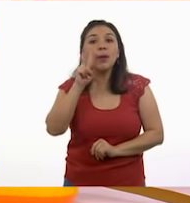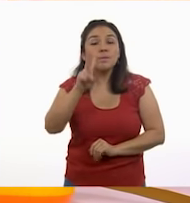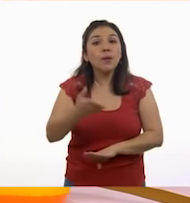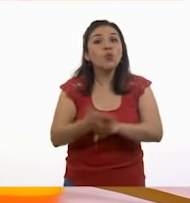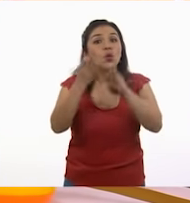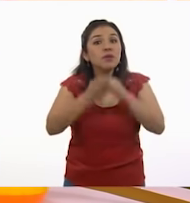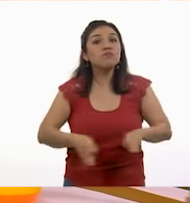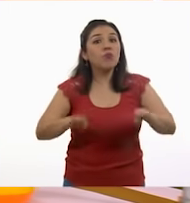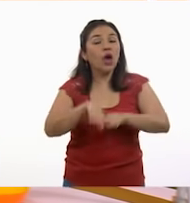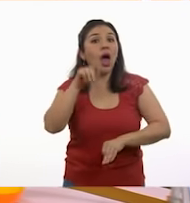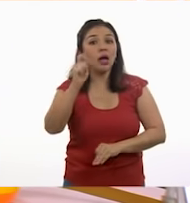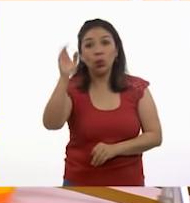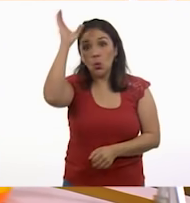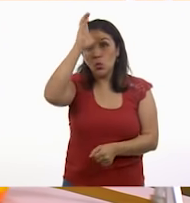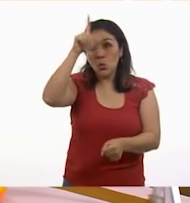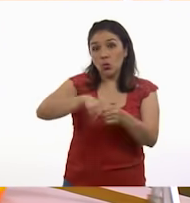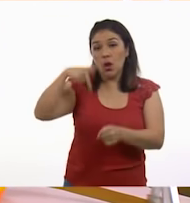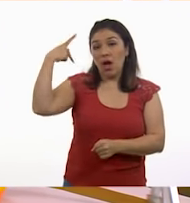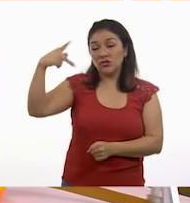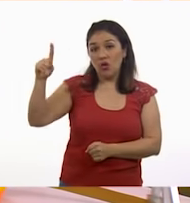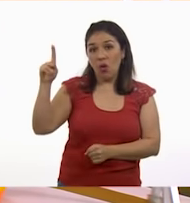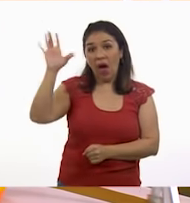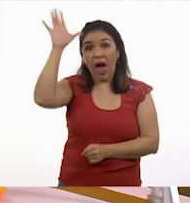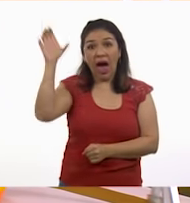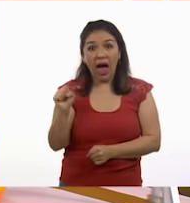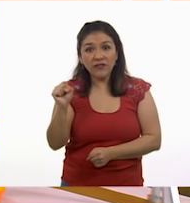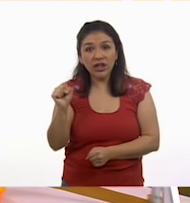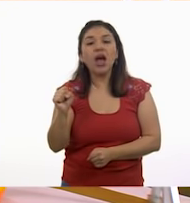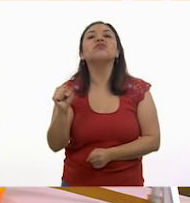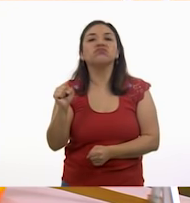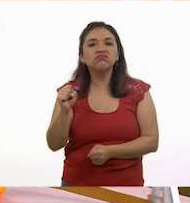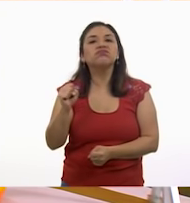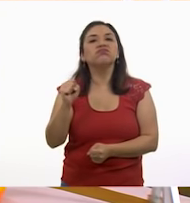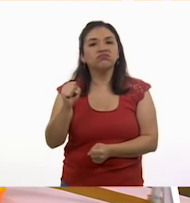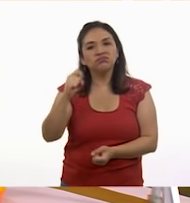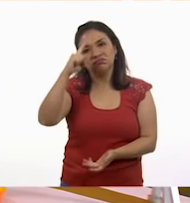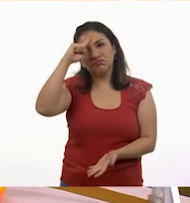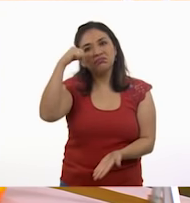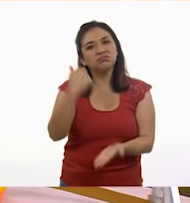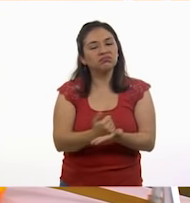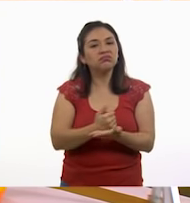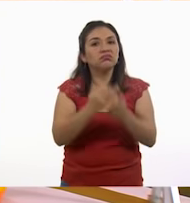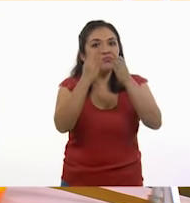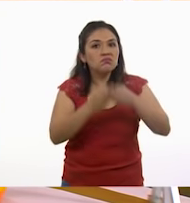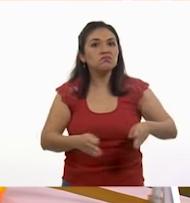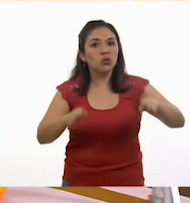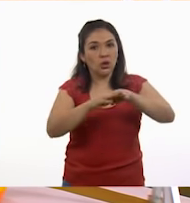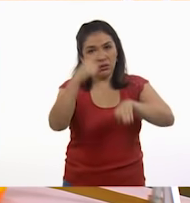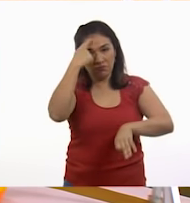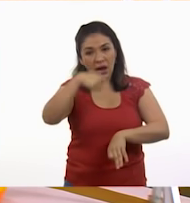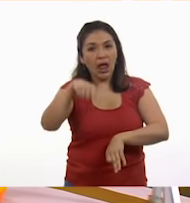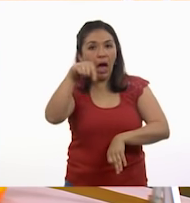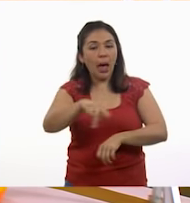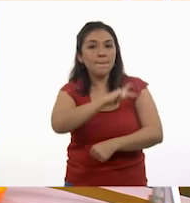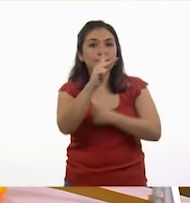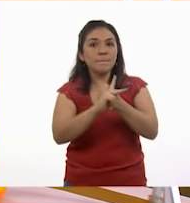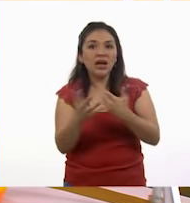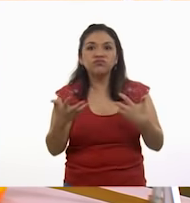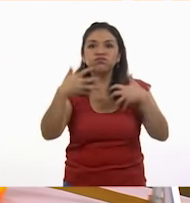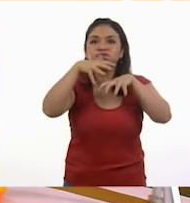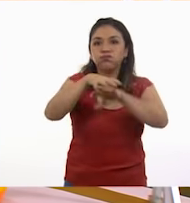muy importante como la cultura africana dejó huella y una esencia muy importante en nuestro país